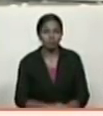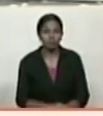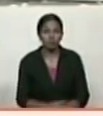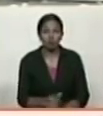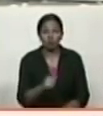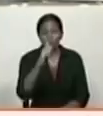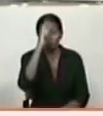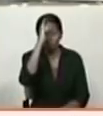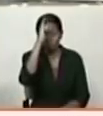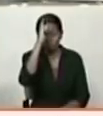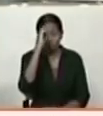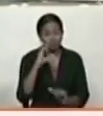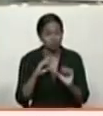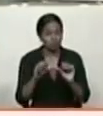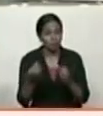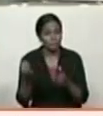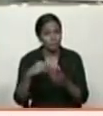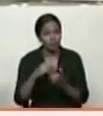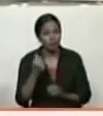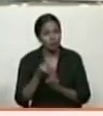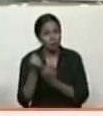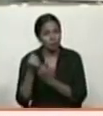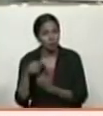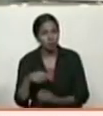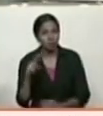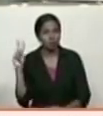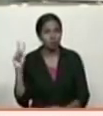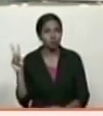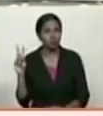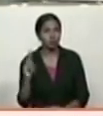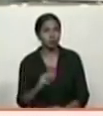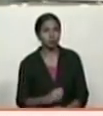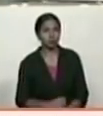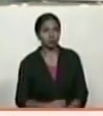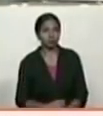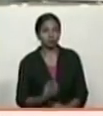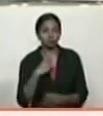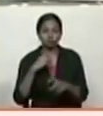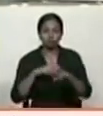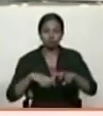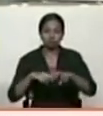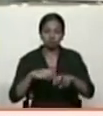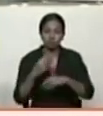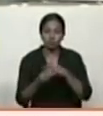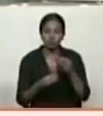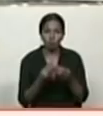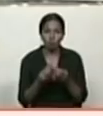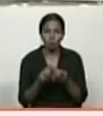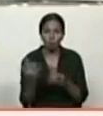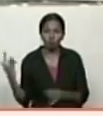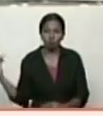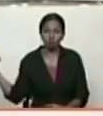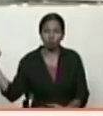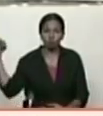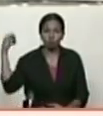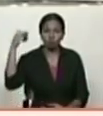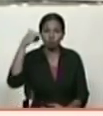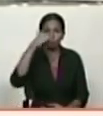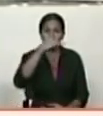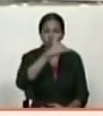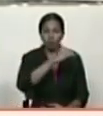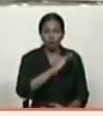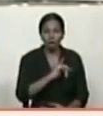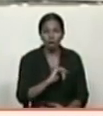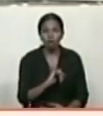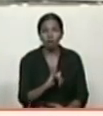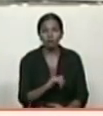apoyo a Venezuela, la cooperación con Venezuela. Revisamos la frecuencia de los vuelos de la línea aérea